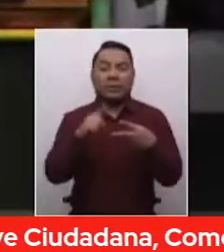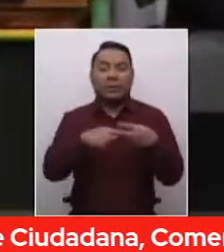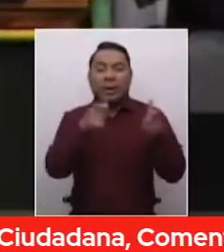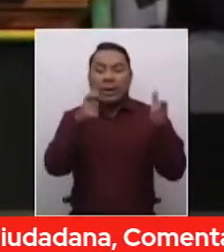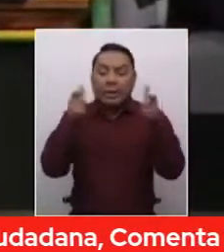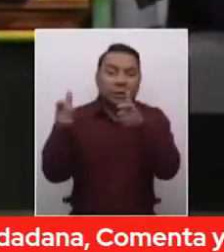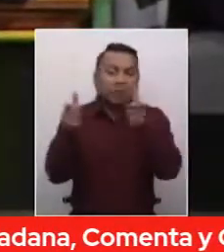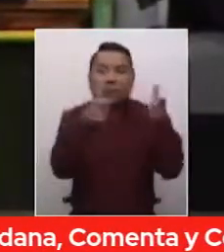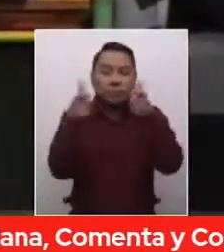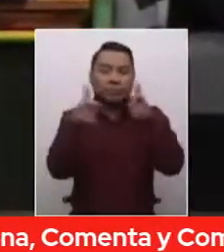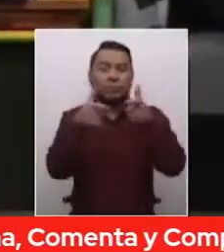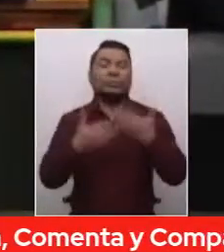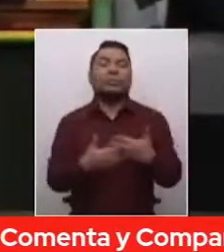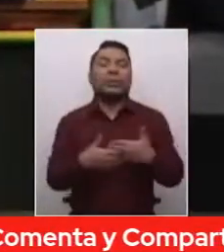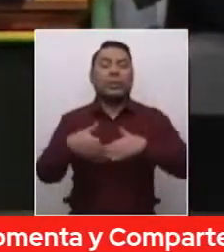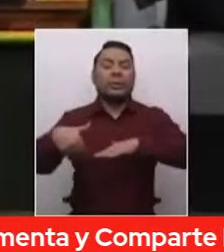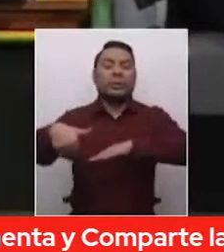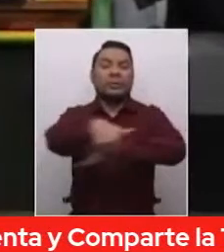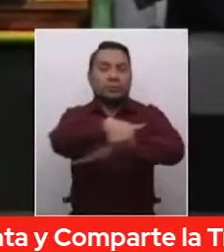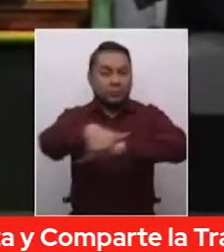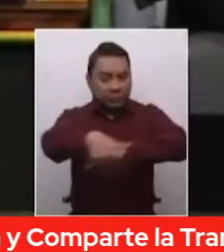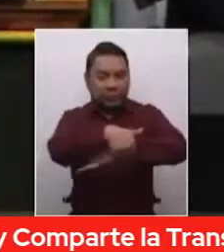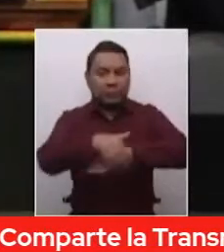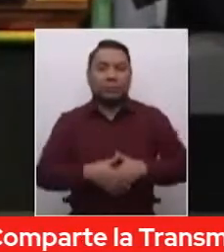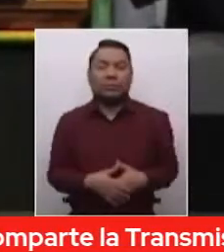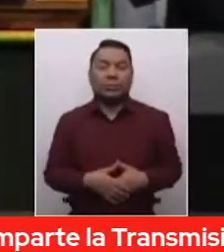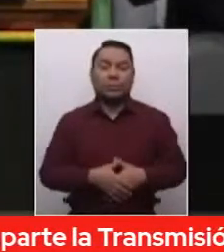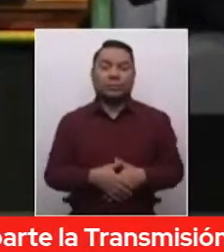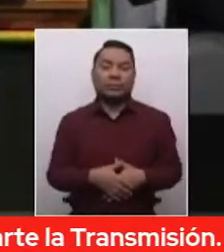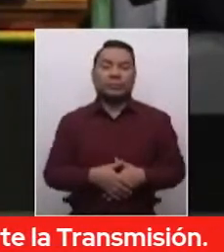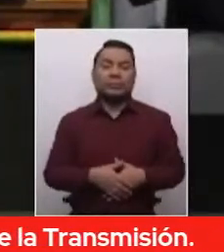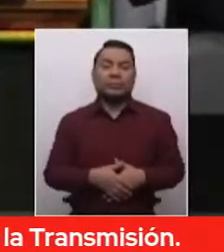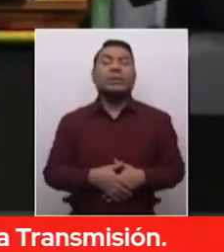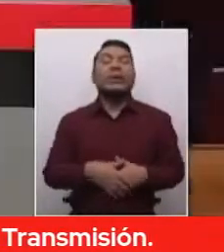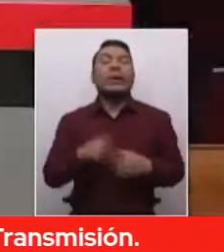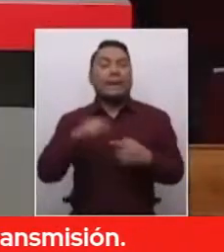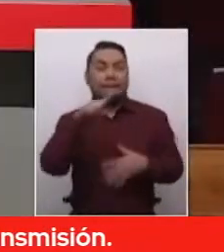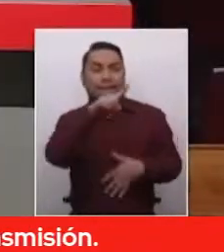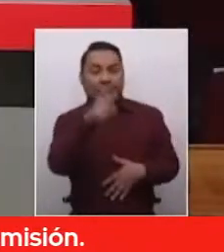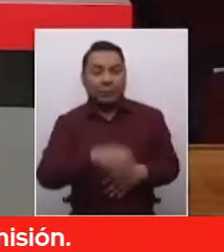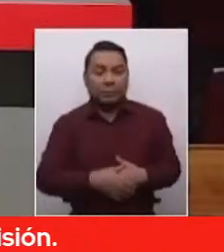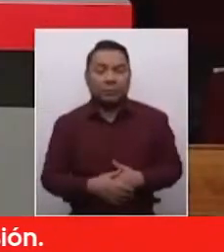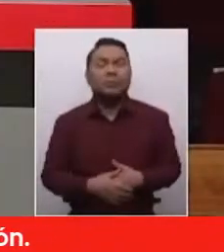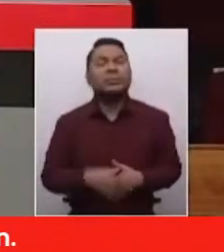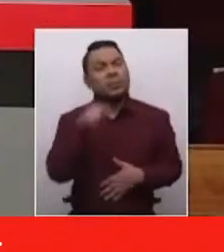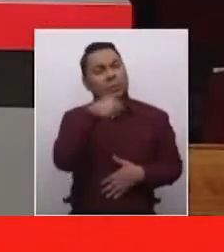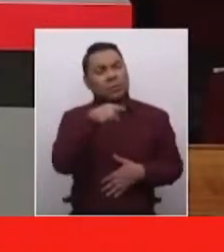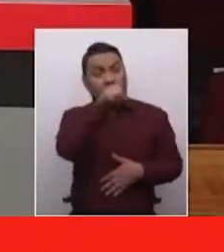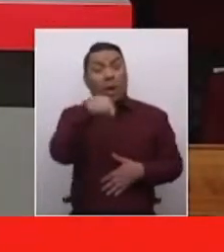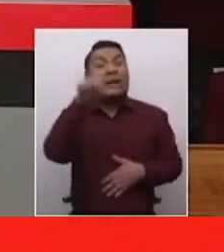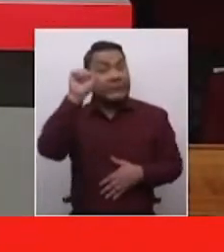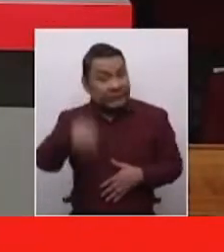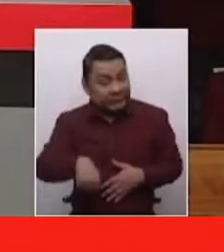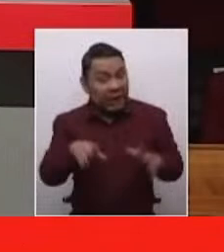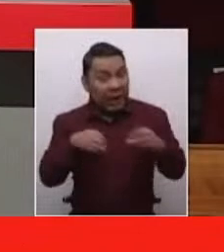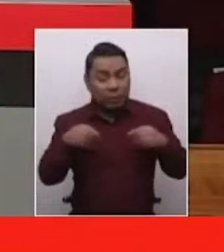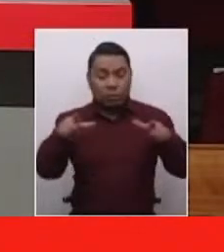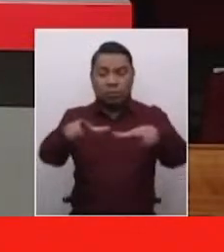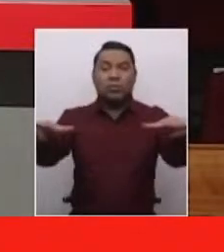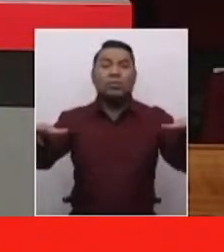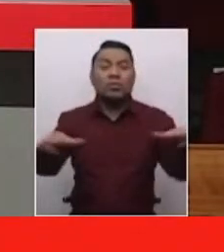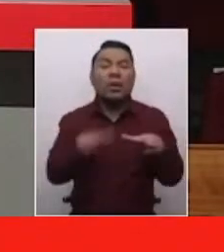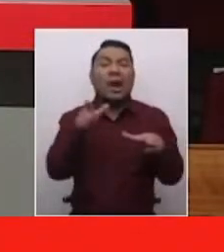público. Regulación y espacio público. A ver, la primera pregunta es: ¿está a favor de la creación de una zona rosa en